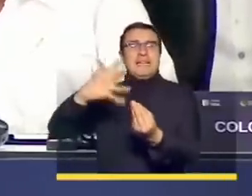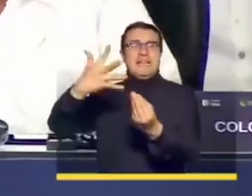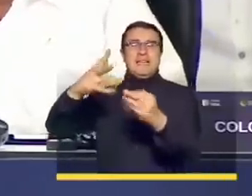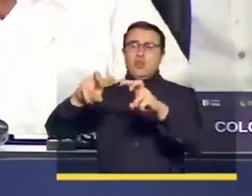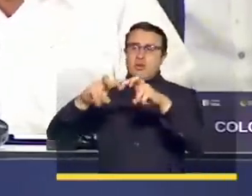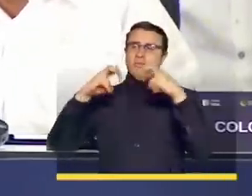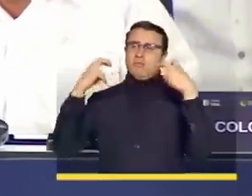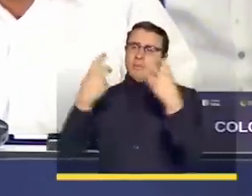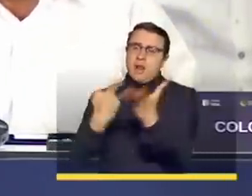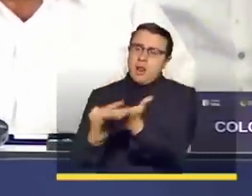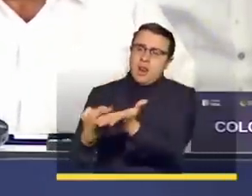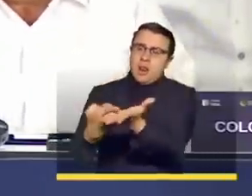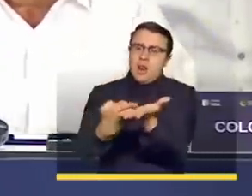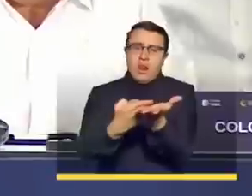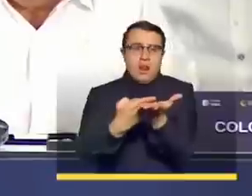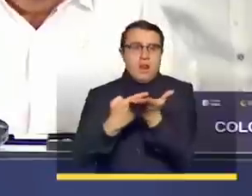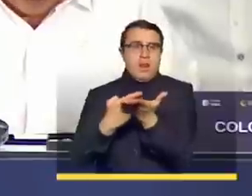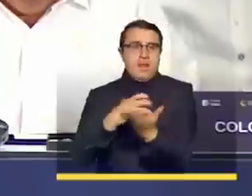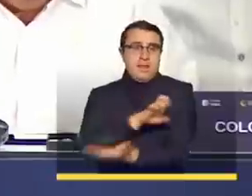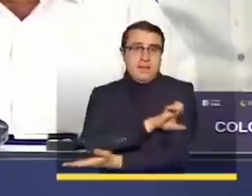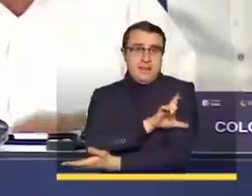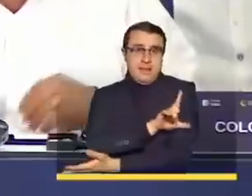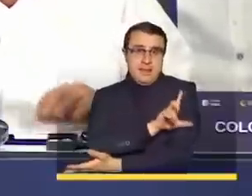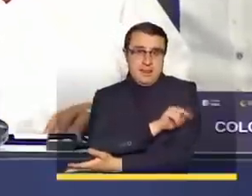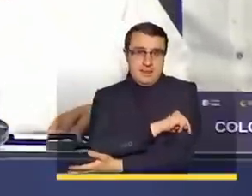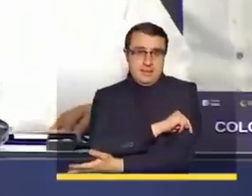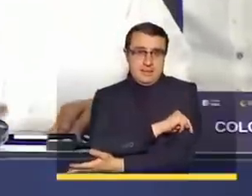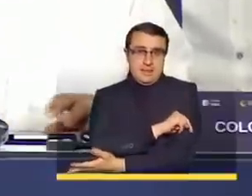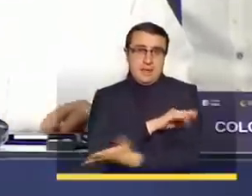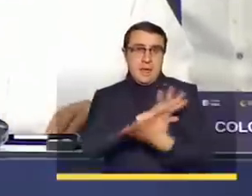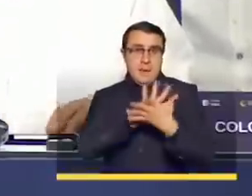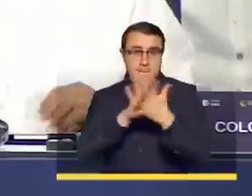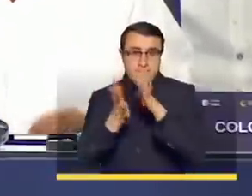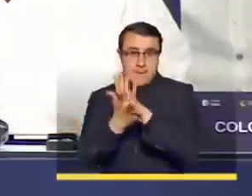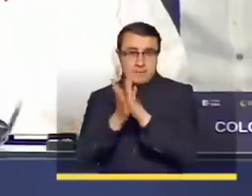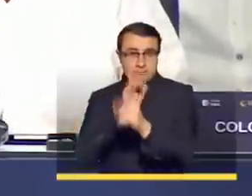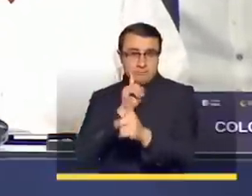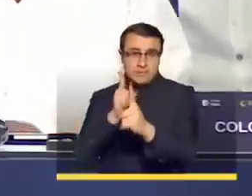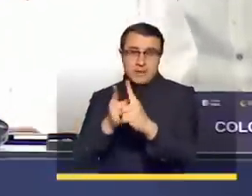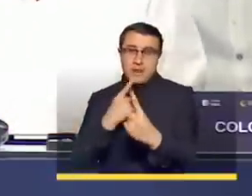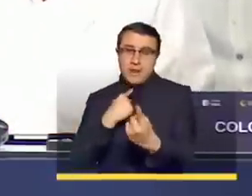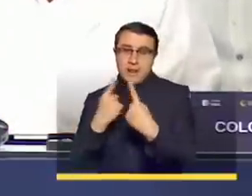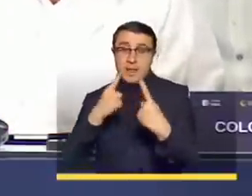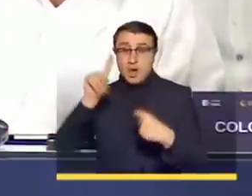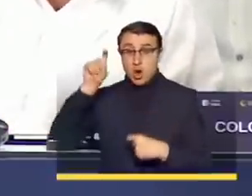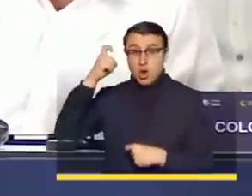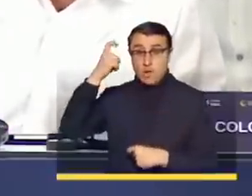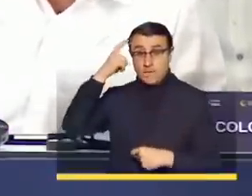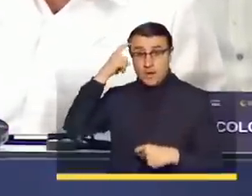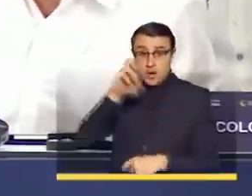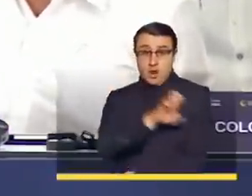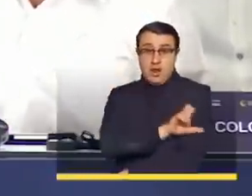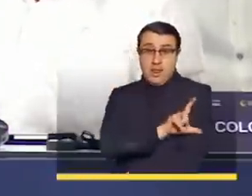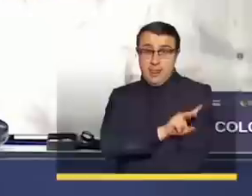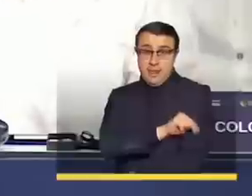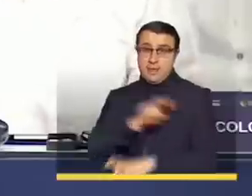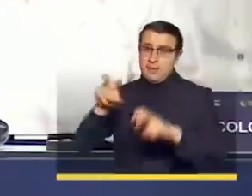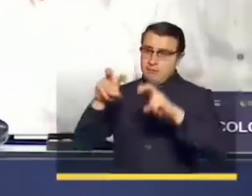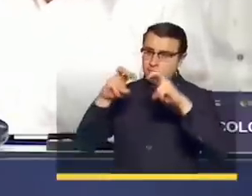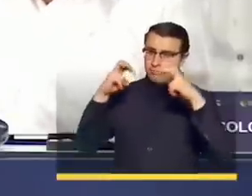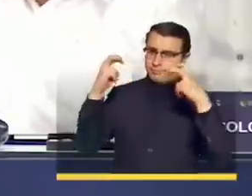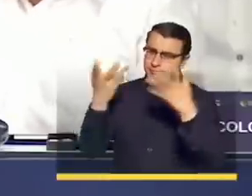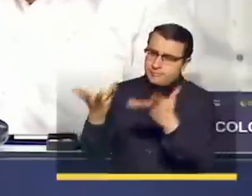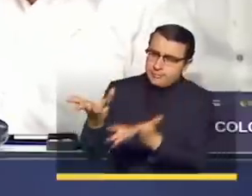que se va a realizar el mes de noviembre en el diálogo de paz entre el gobierno y el Ejército de Liberación